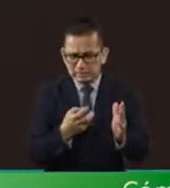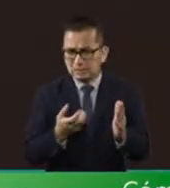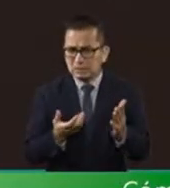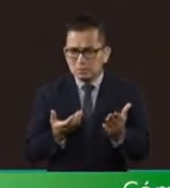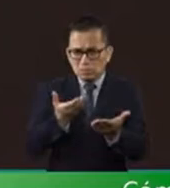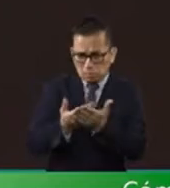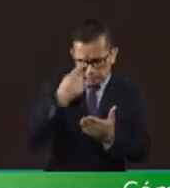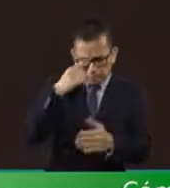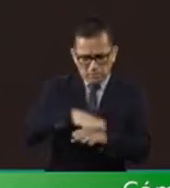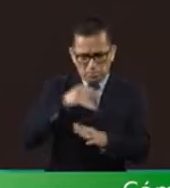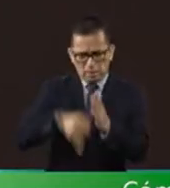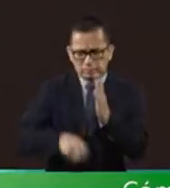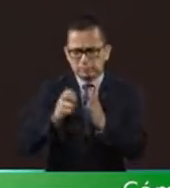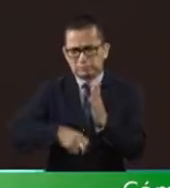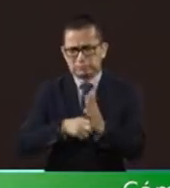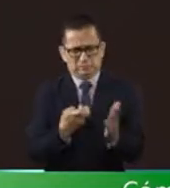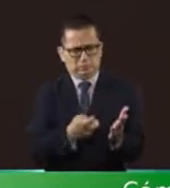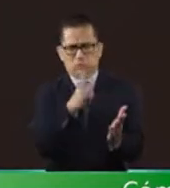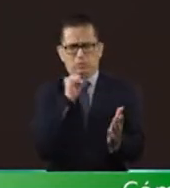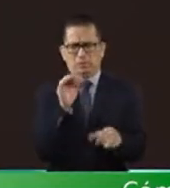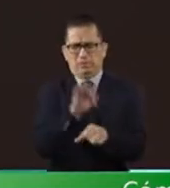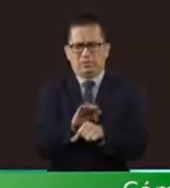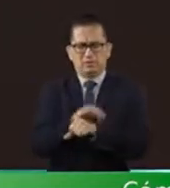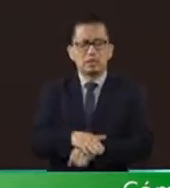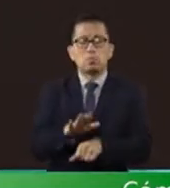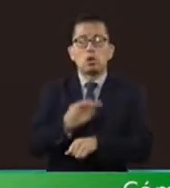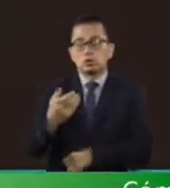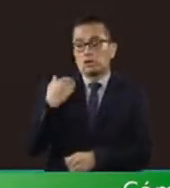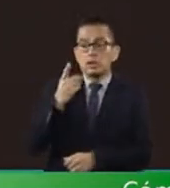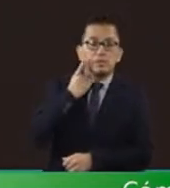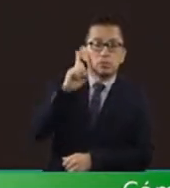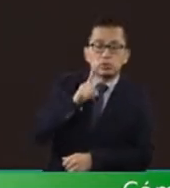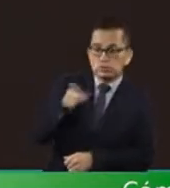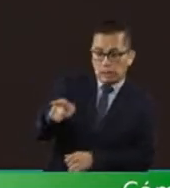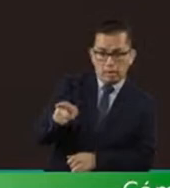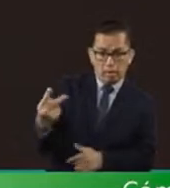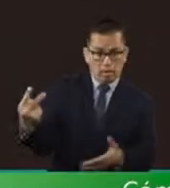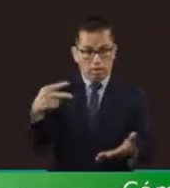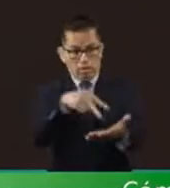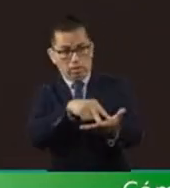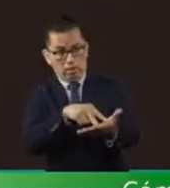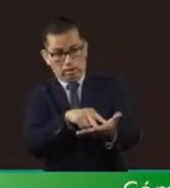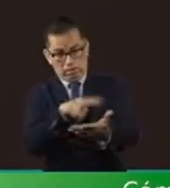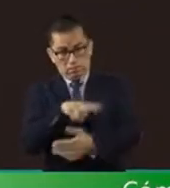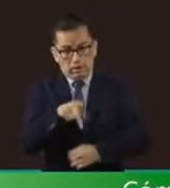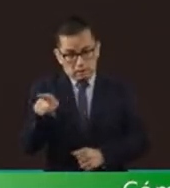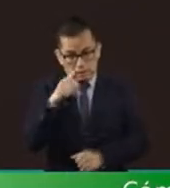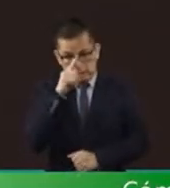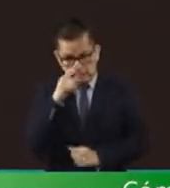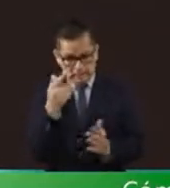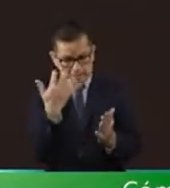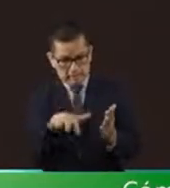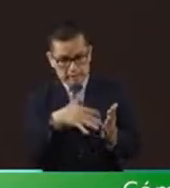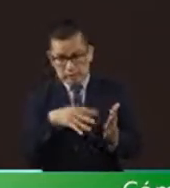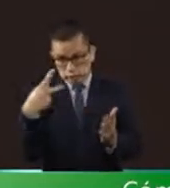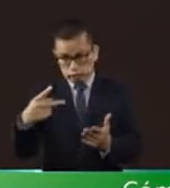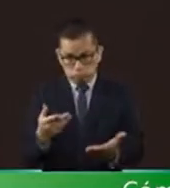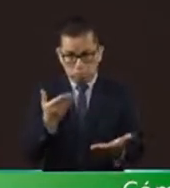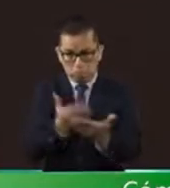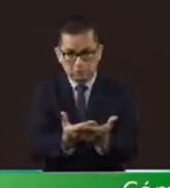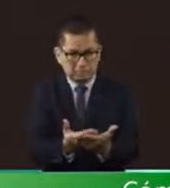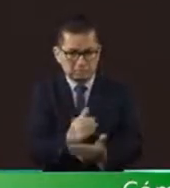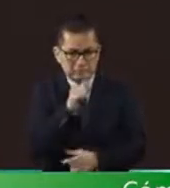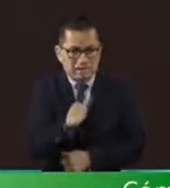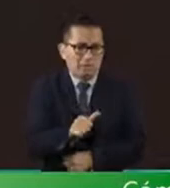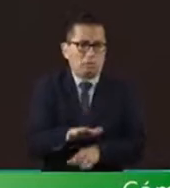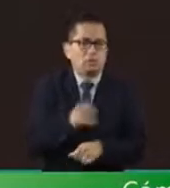indefendible tan es así que la diputada que lo presentó no tuvo ni siquiera el valor de leer lo que estaban ustedes